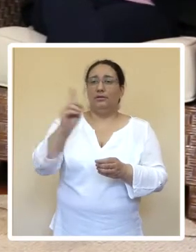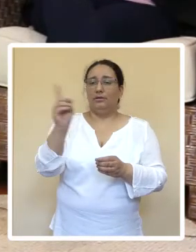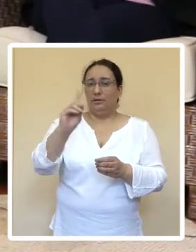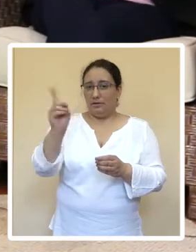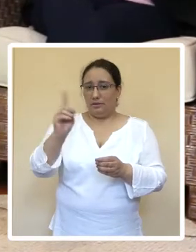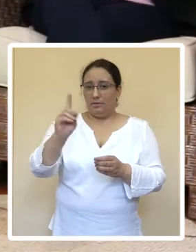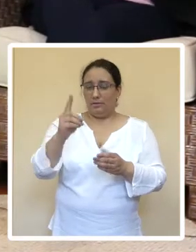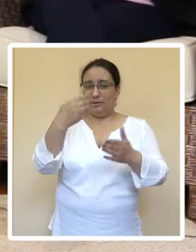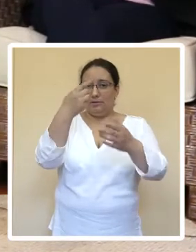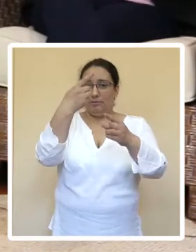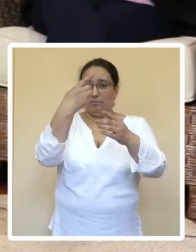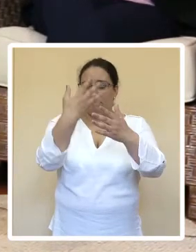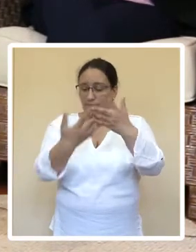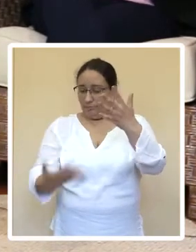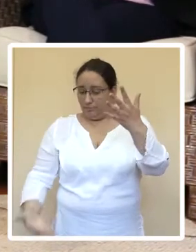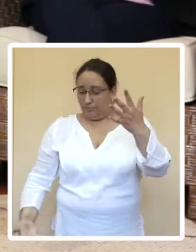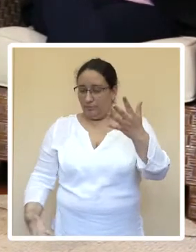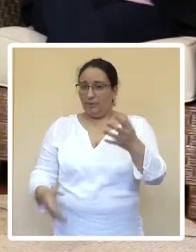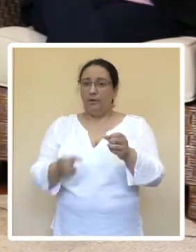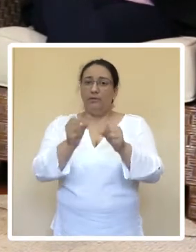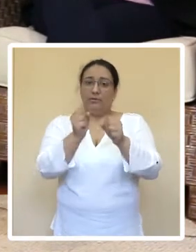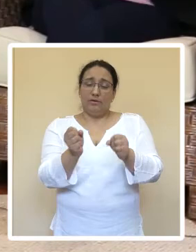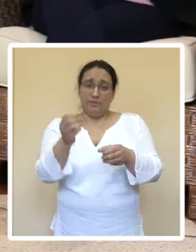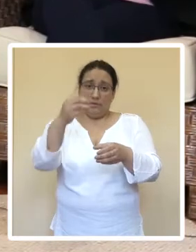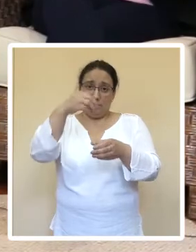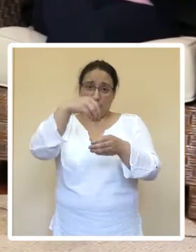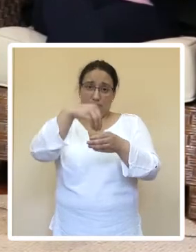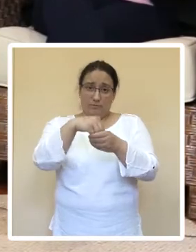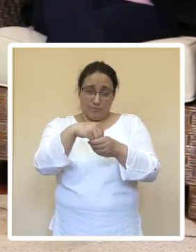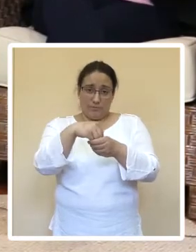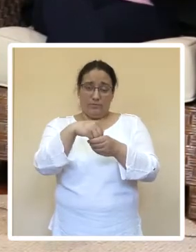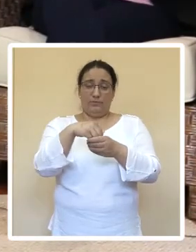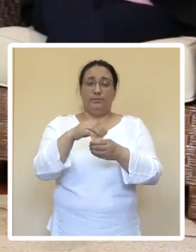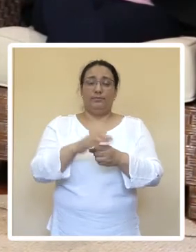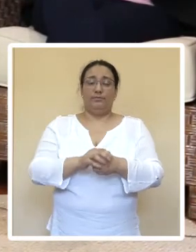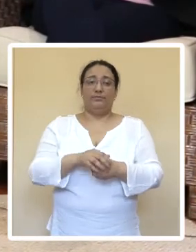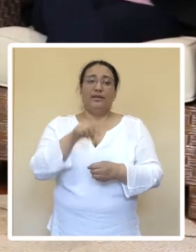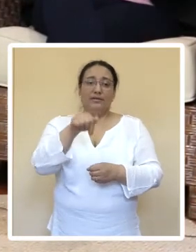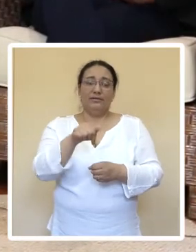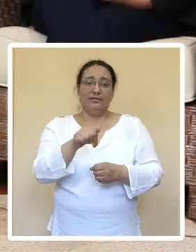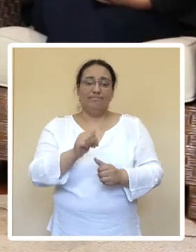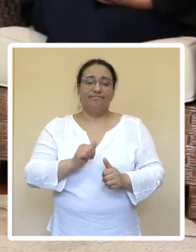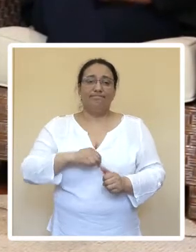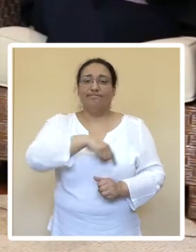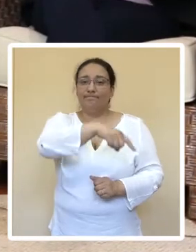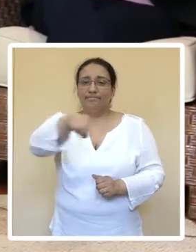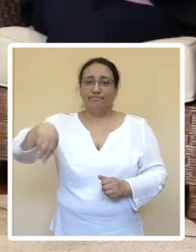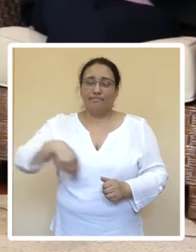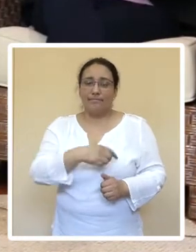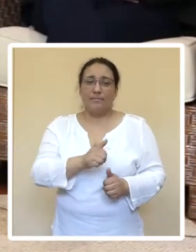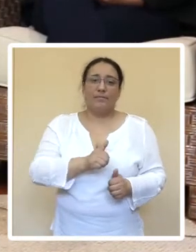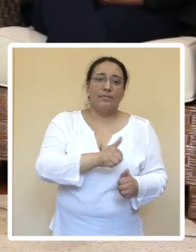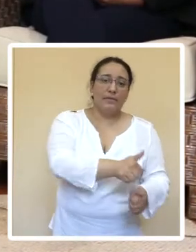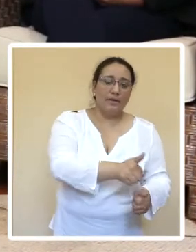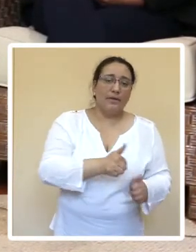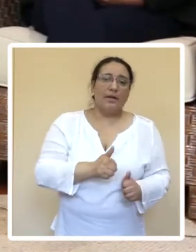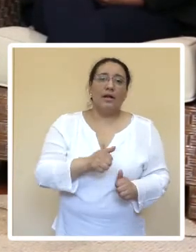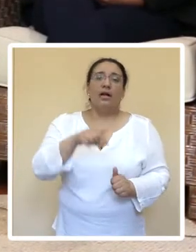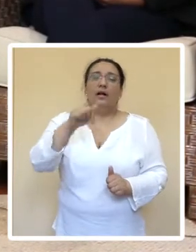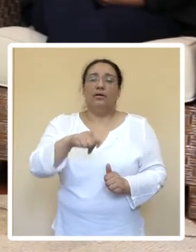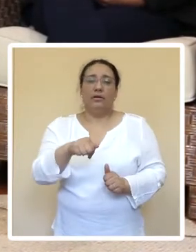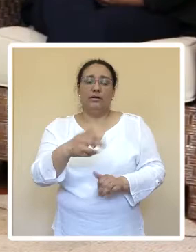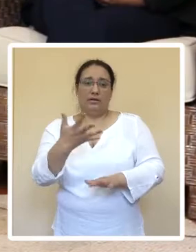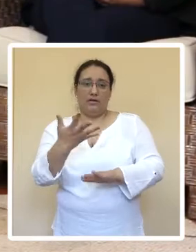de un proceso empresarial eficiente y positivo. Yo creo que ese es nuestro desafío ahora que está la ley, saber trabajar